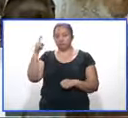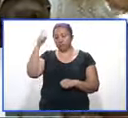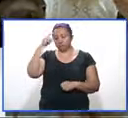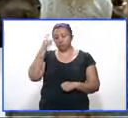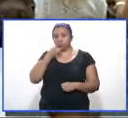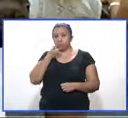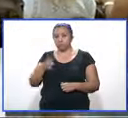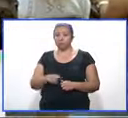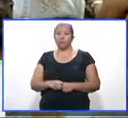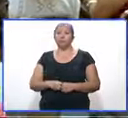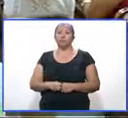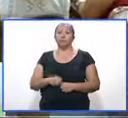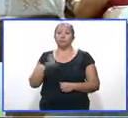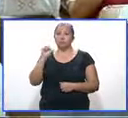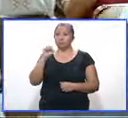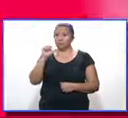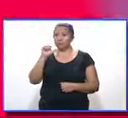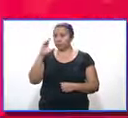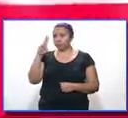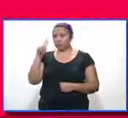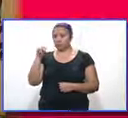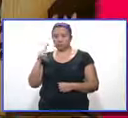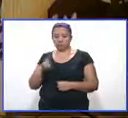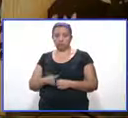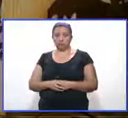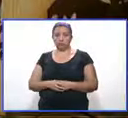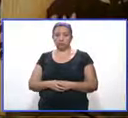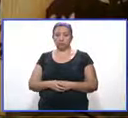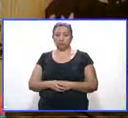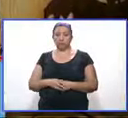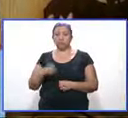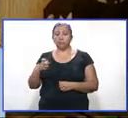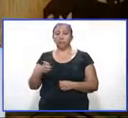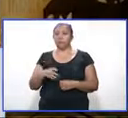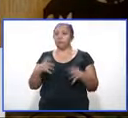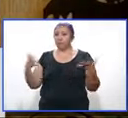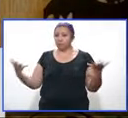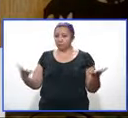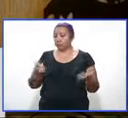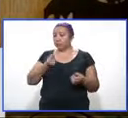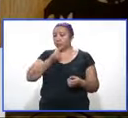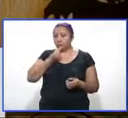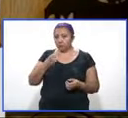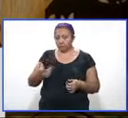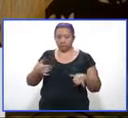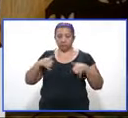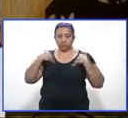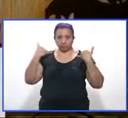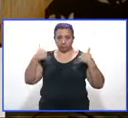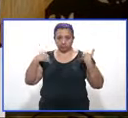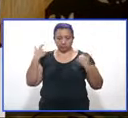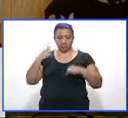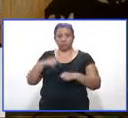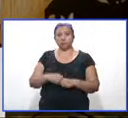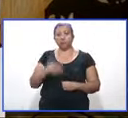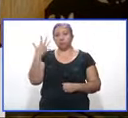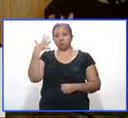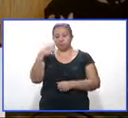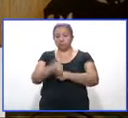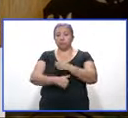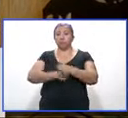emociones, de Nora Enelda Acevedo de la Garza. Esas obras están dirigidas a niños y jóvenes a partir de los 10